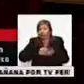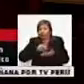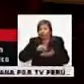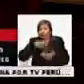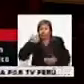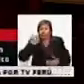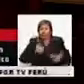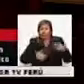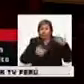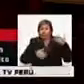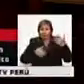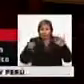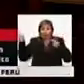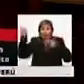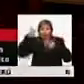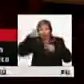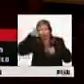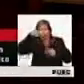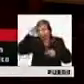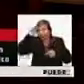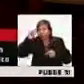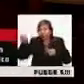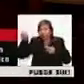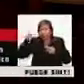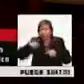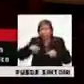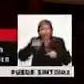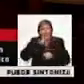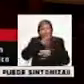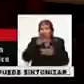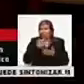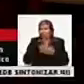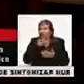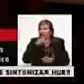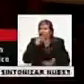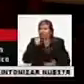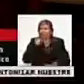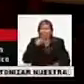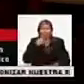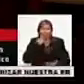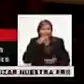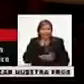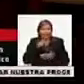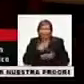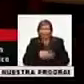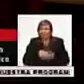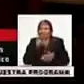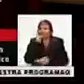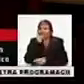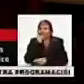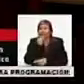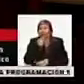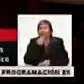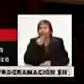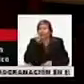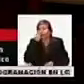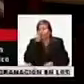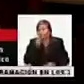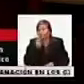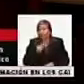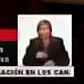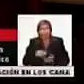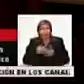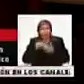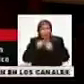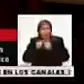de México, ahí lo vemos ahí en la torre, en toda su dimensión del maestro. Y cuando vemos unos